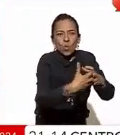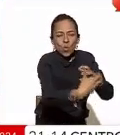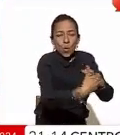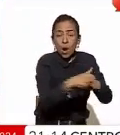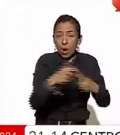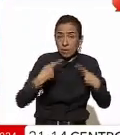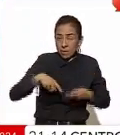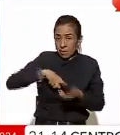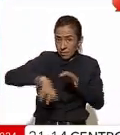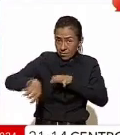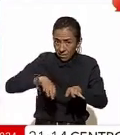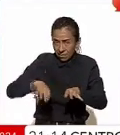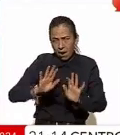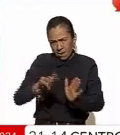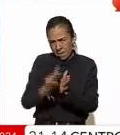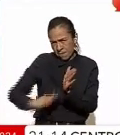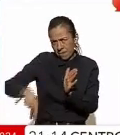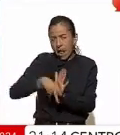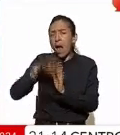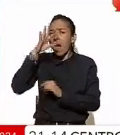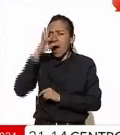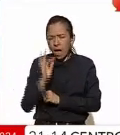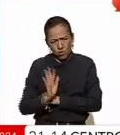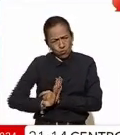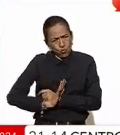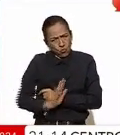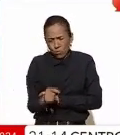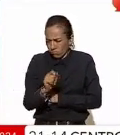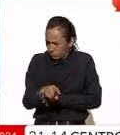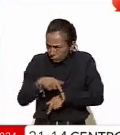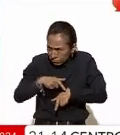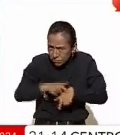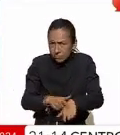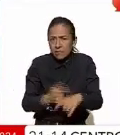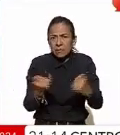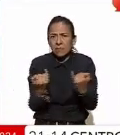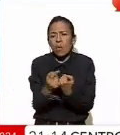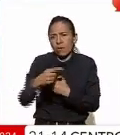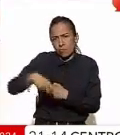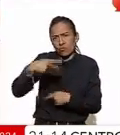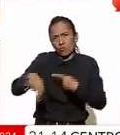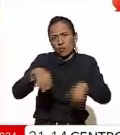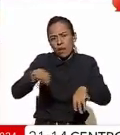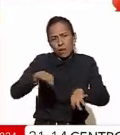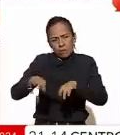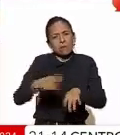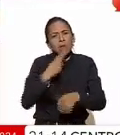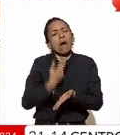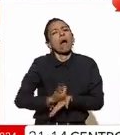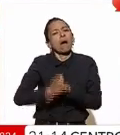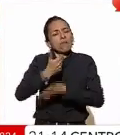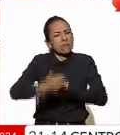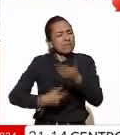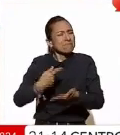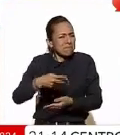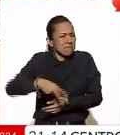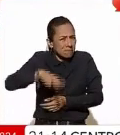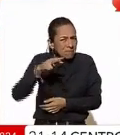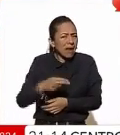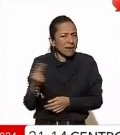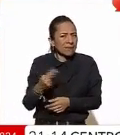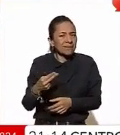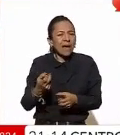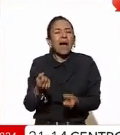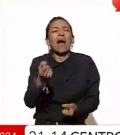trabajadores, sobre todo de los de base, que son quienes en realidad mueven a la empresa, pero sí hacer una ingeniería muy fuerte,